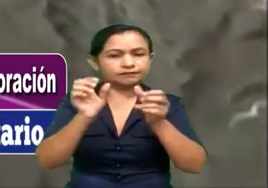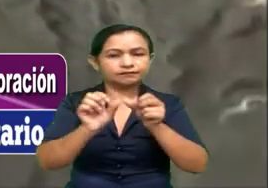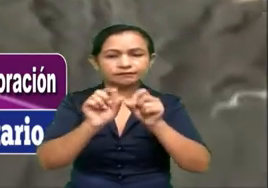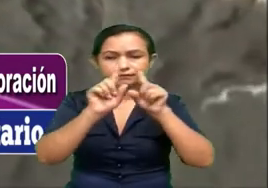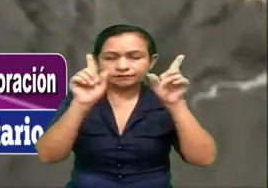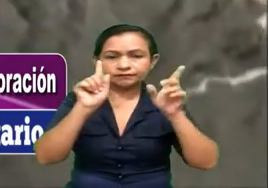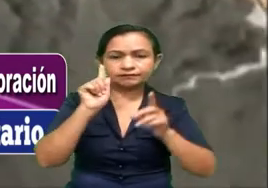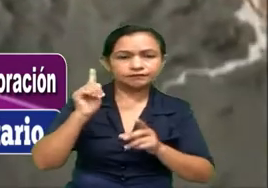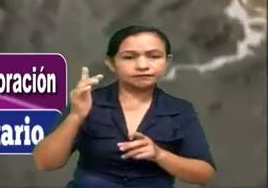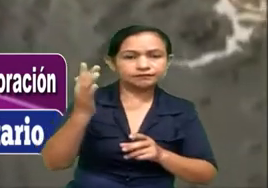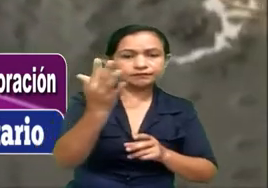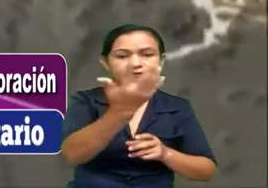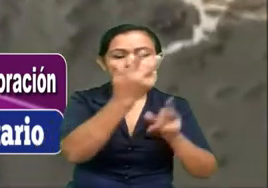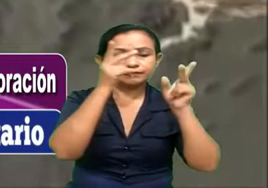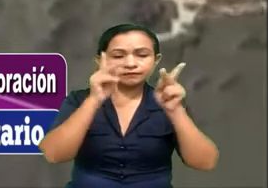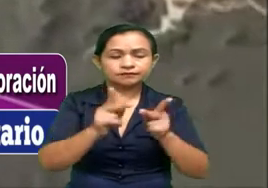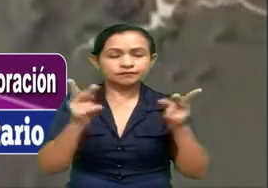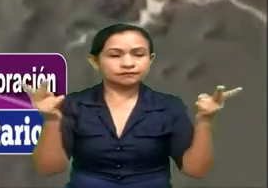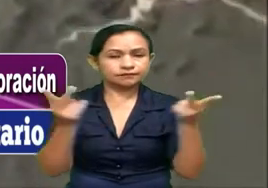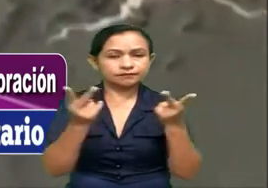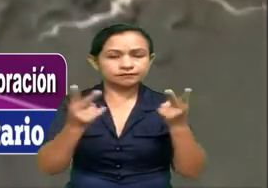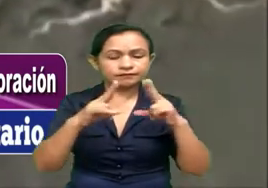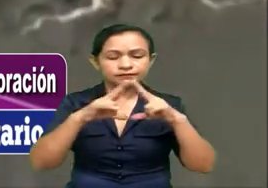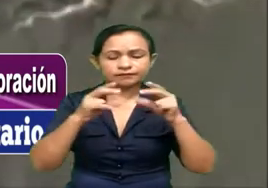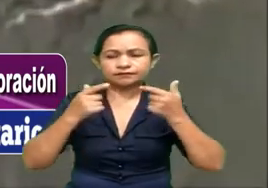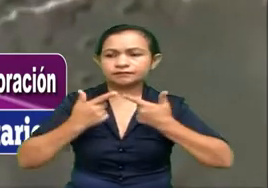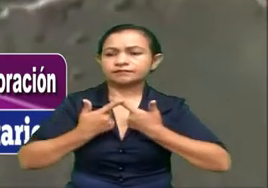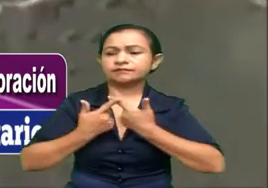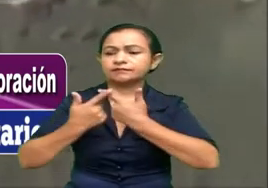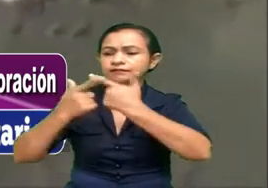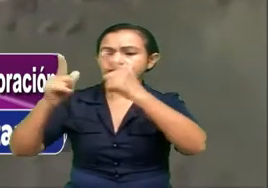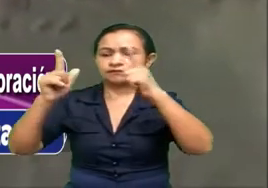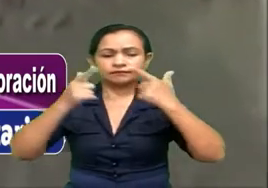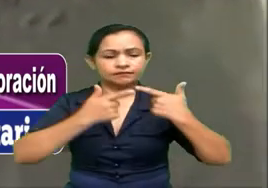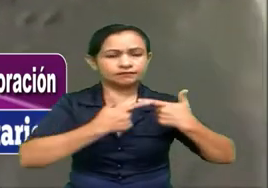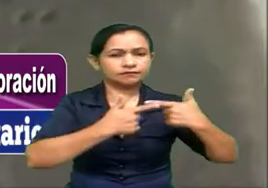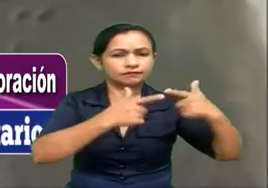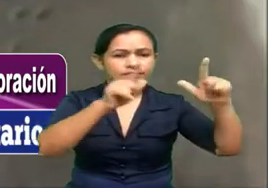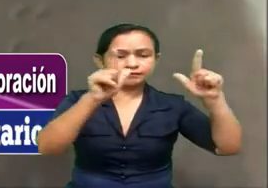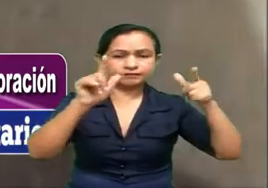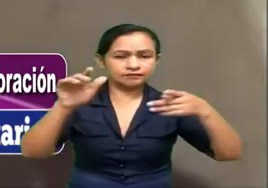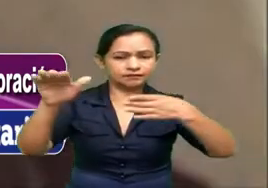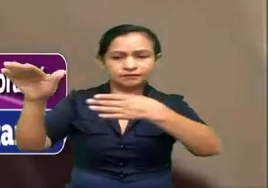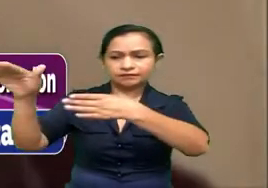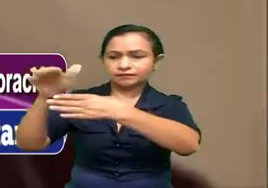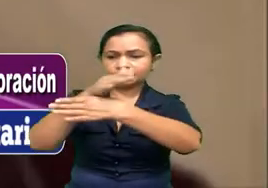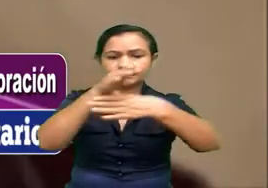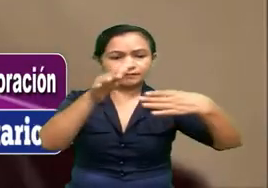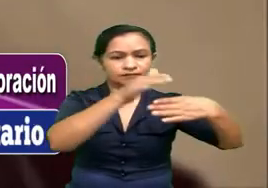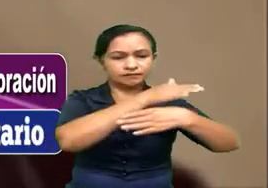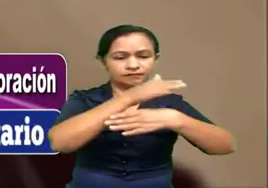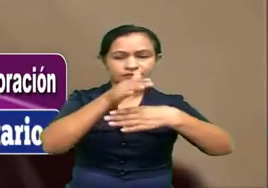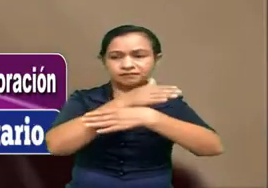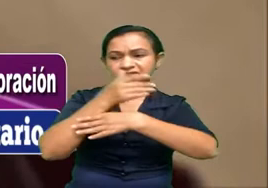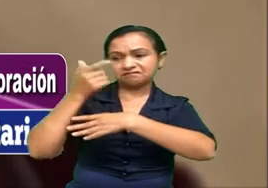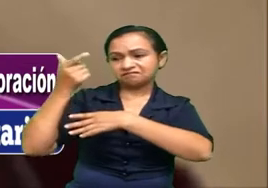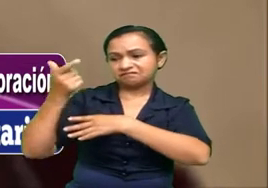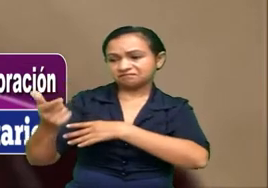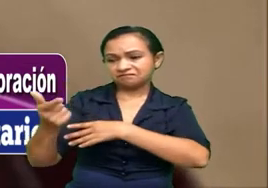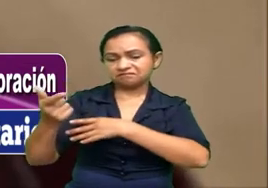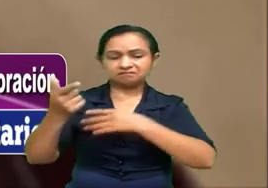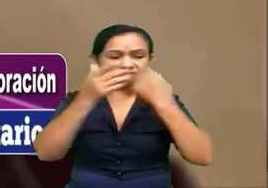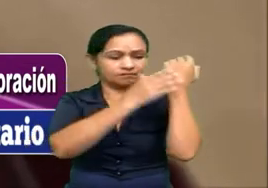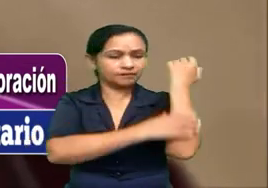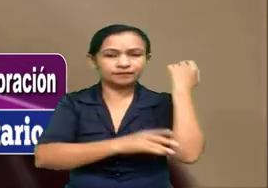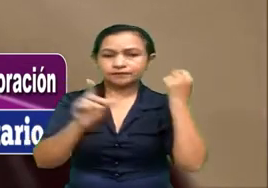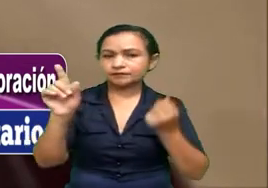los ciudadanos de Nicaragua eran libres y que no había diferencia de clase, de dinero y esto. O